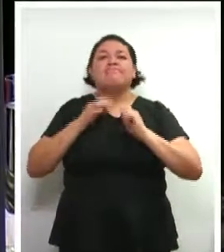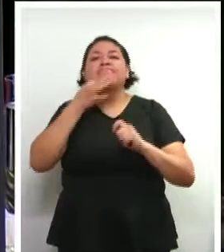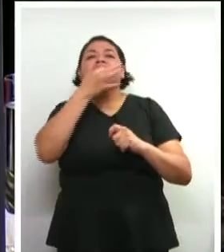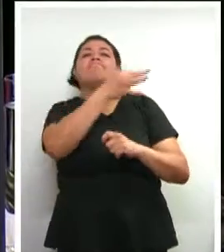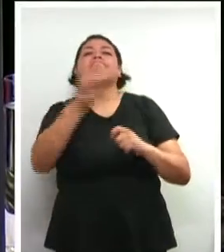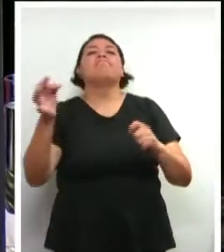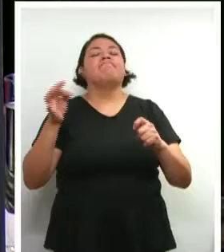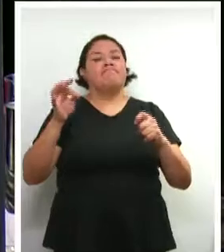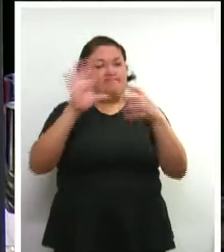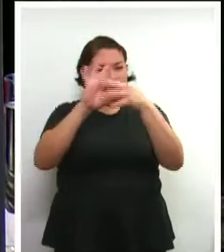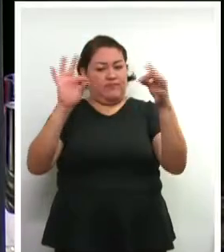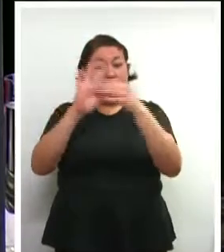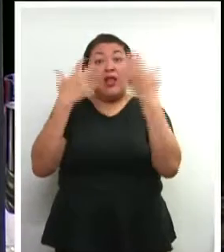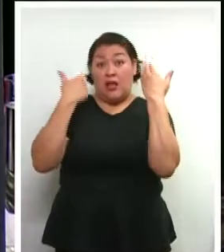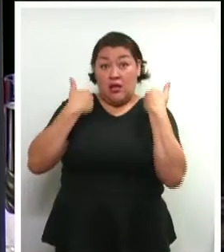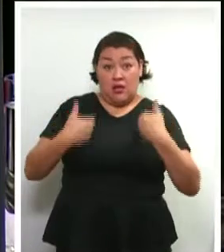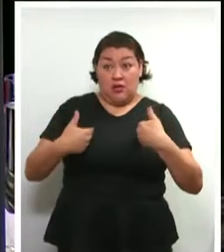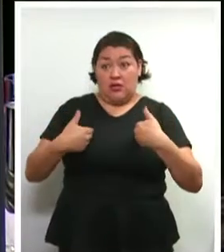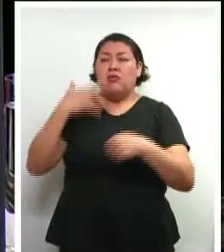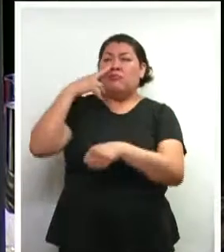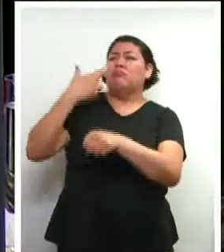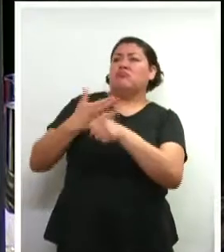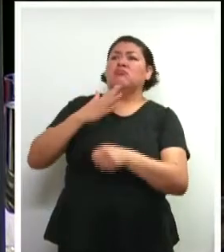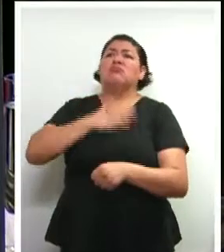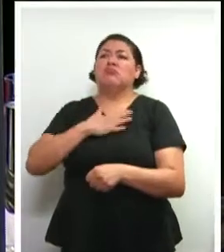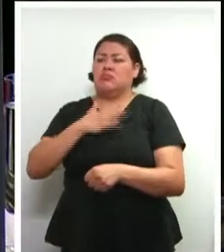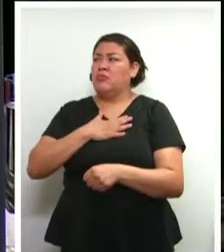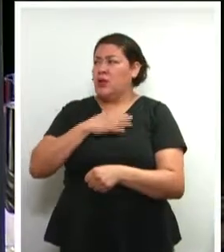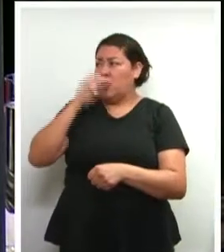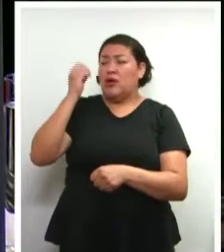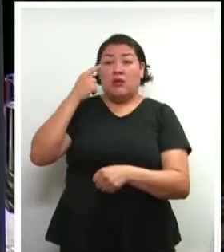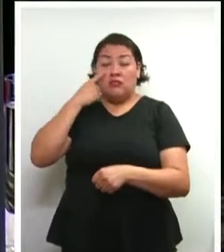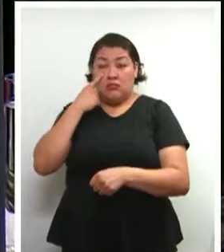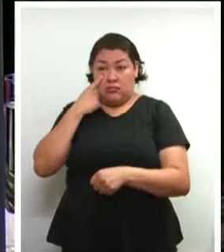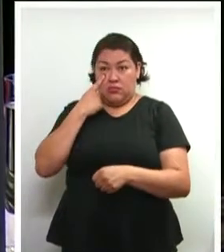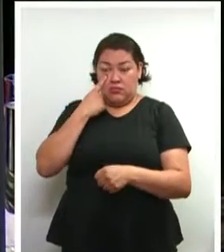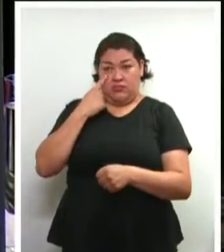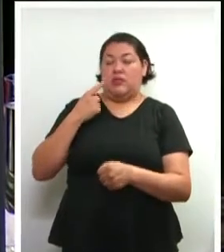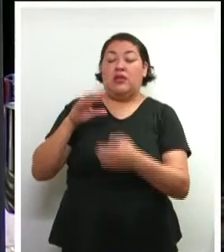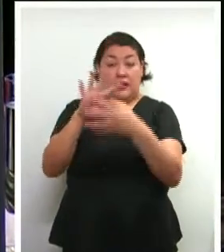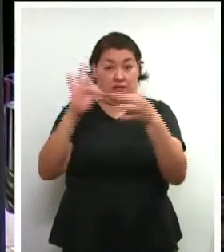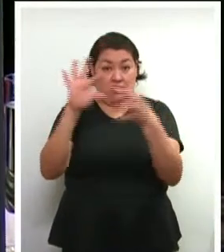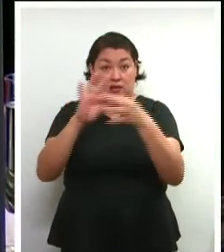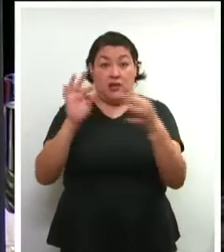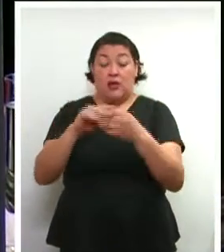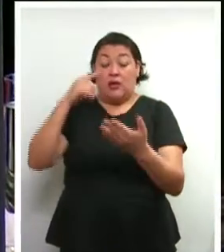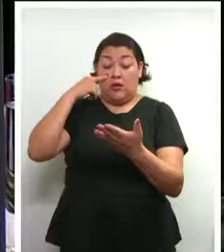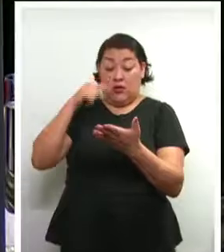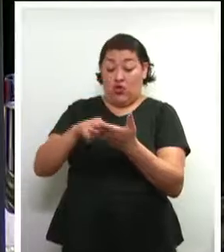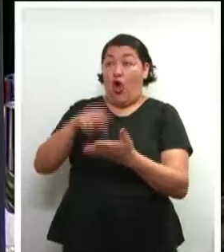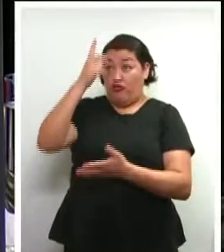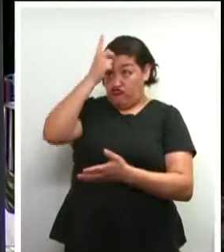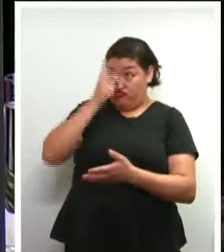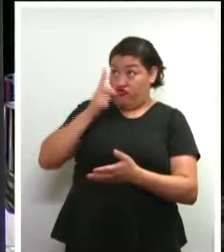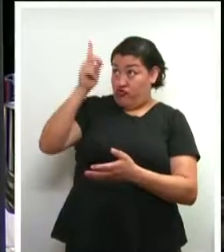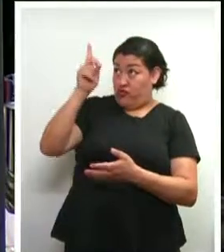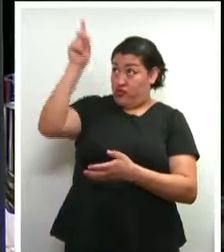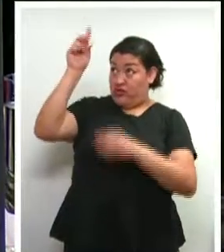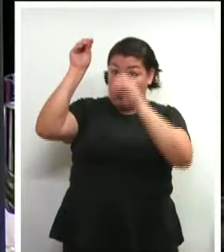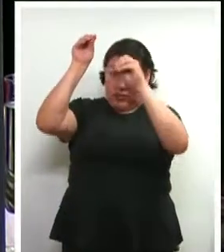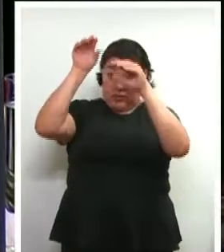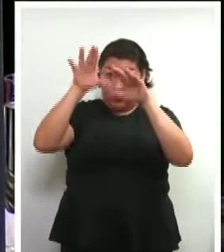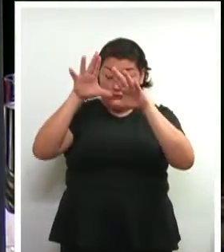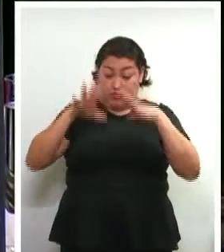hecho de nosotros este proverbio, que lo quiero mencionar: si Dios no edifica las familias de nuestra